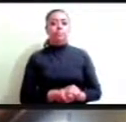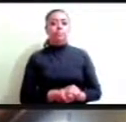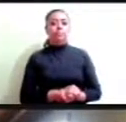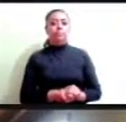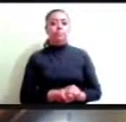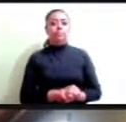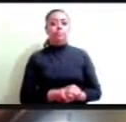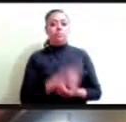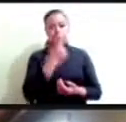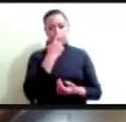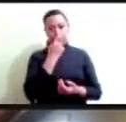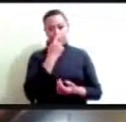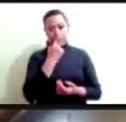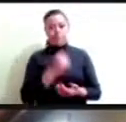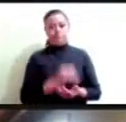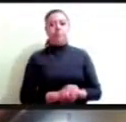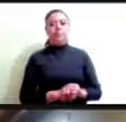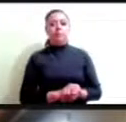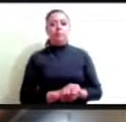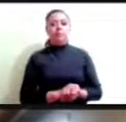Buenos, diputado